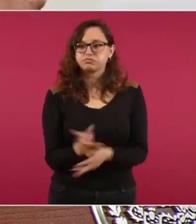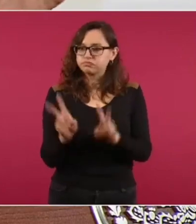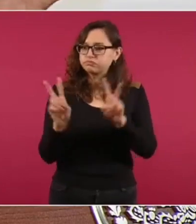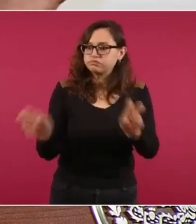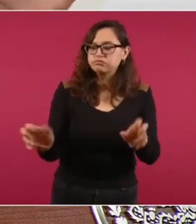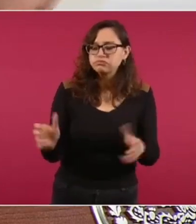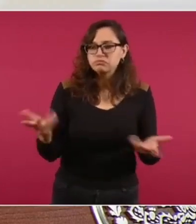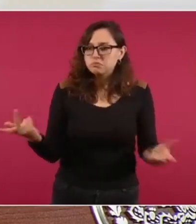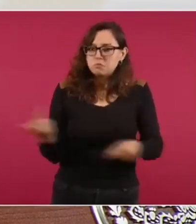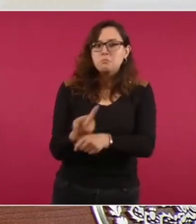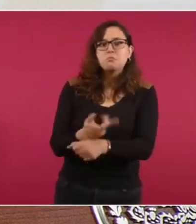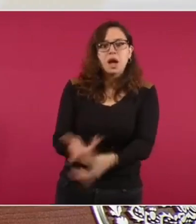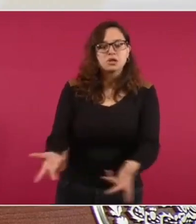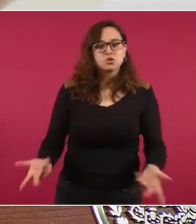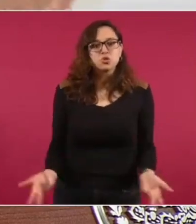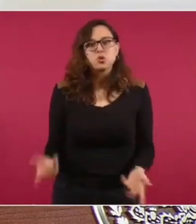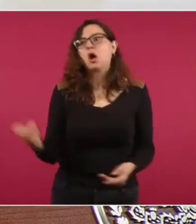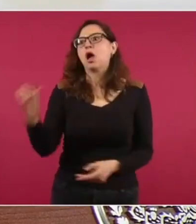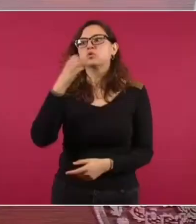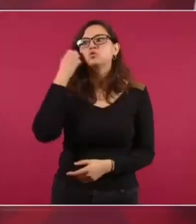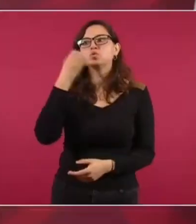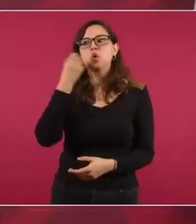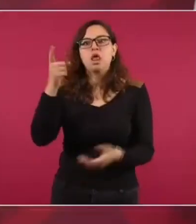¿Cómo vamos a estar formando jóvenes así?